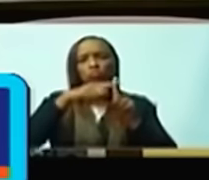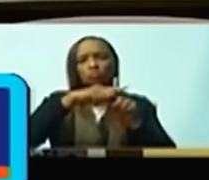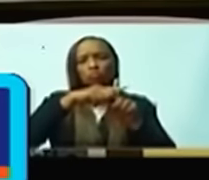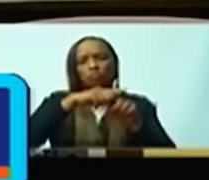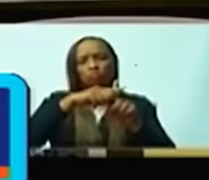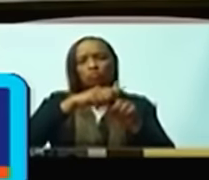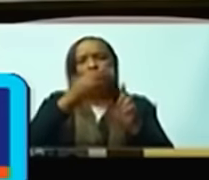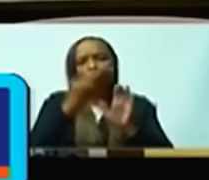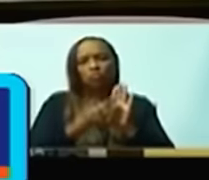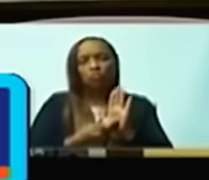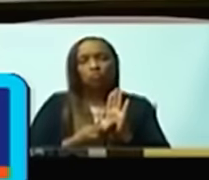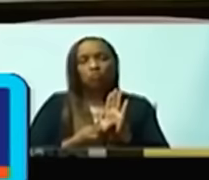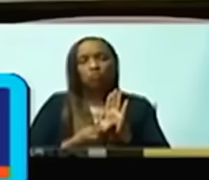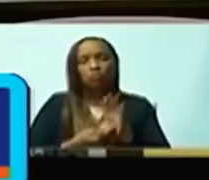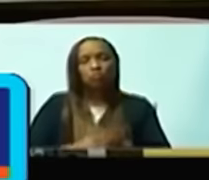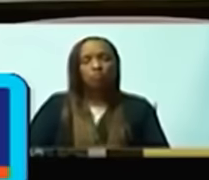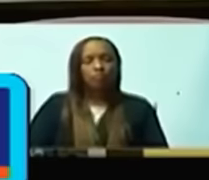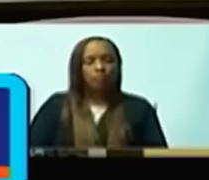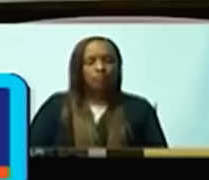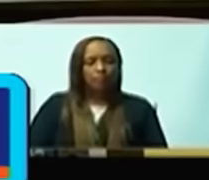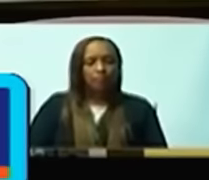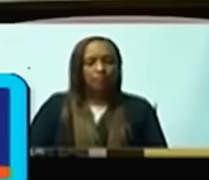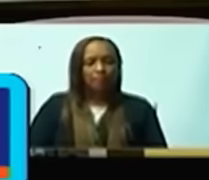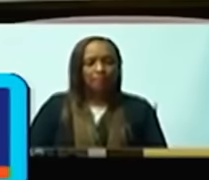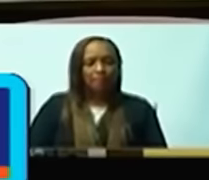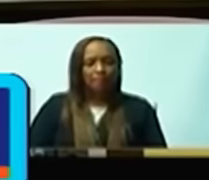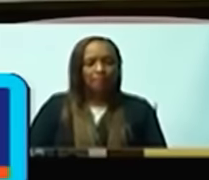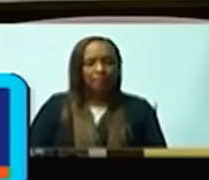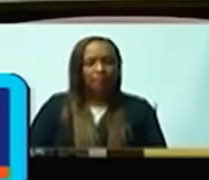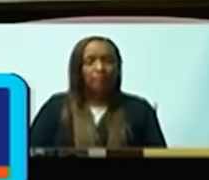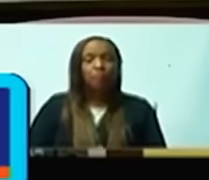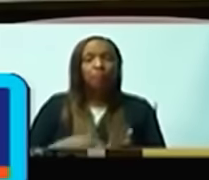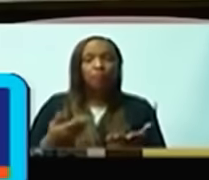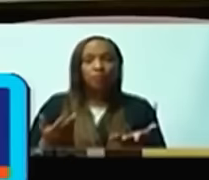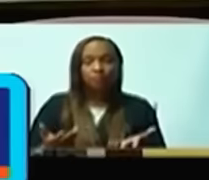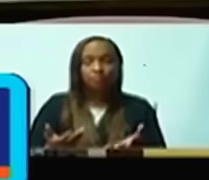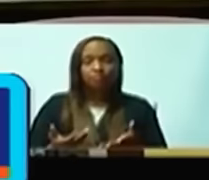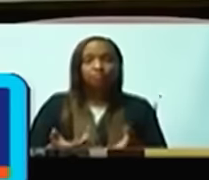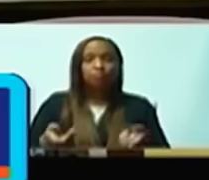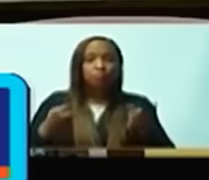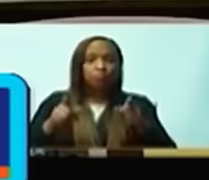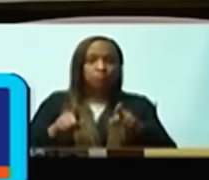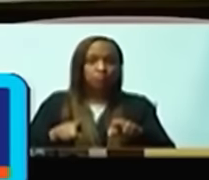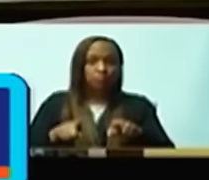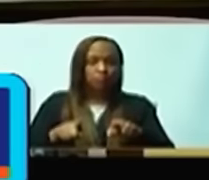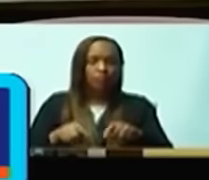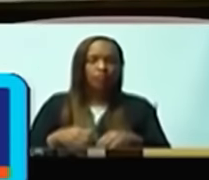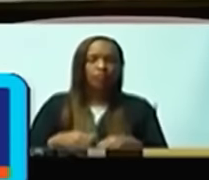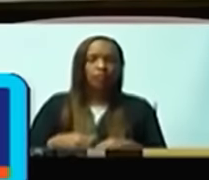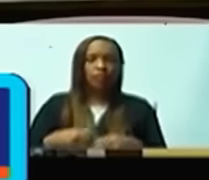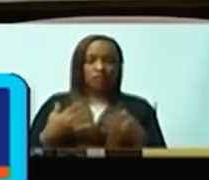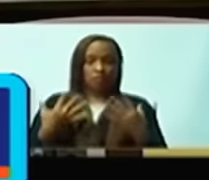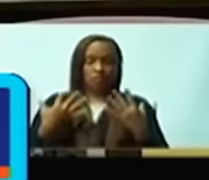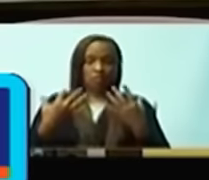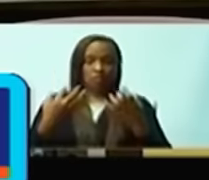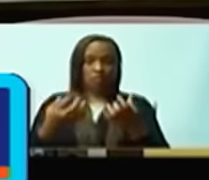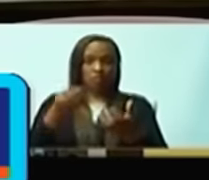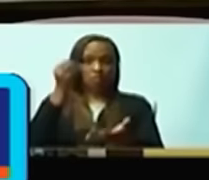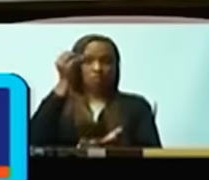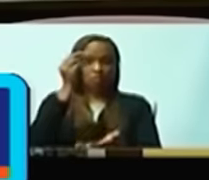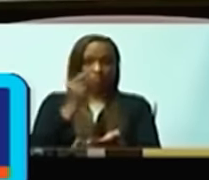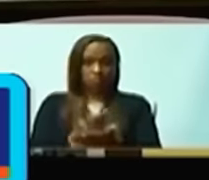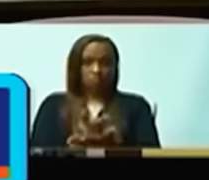Pleno aprobó el informe en primera lectura, pero nosotros tenemos una modificación al texto